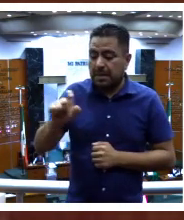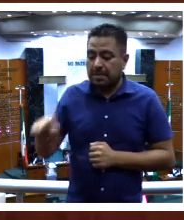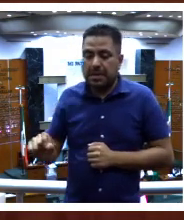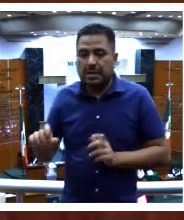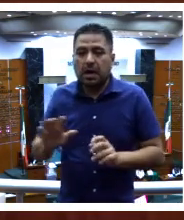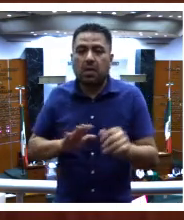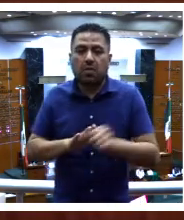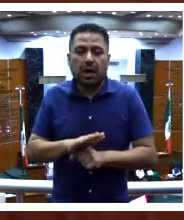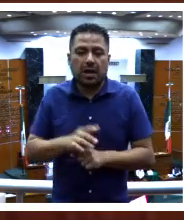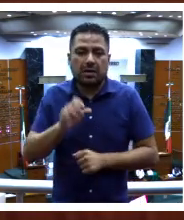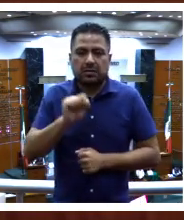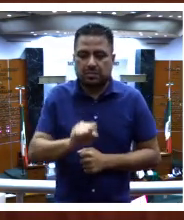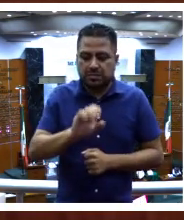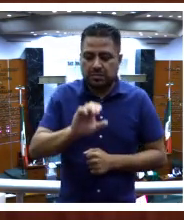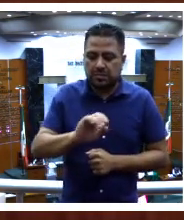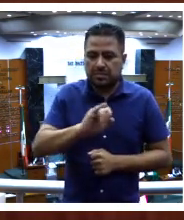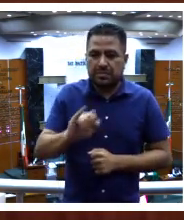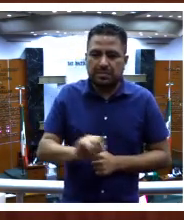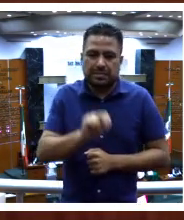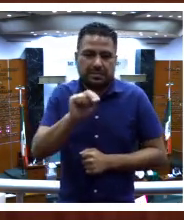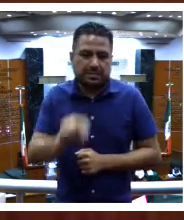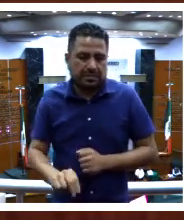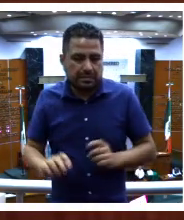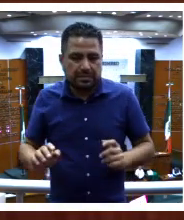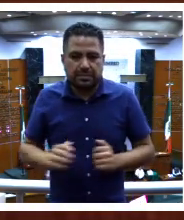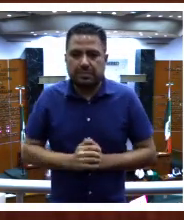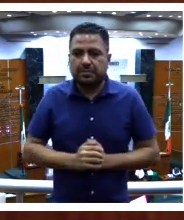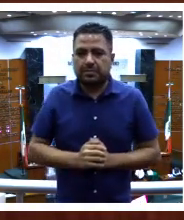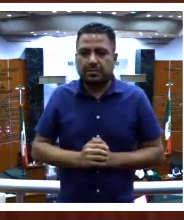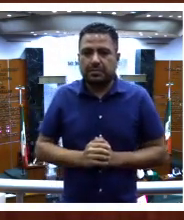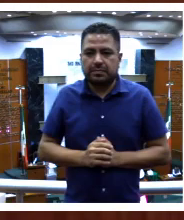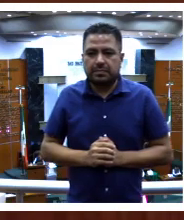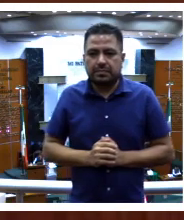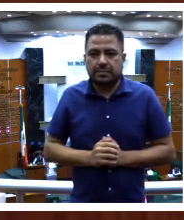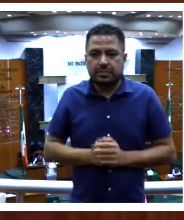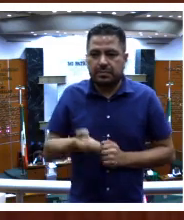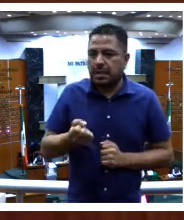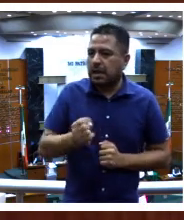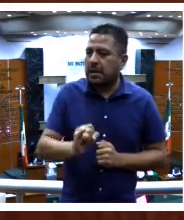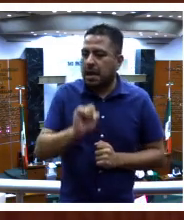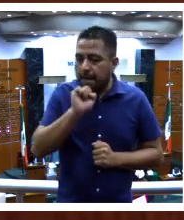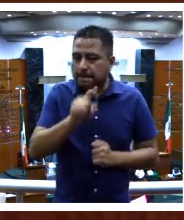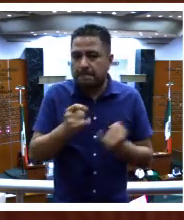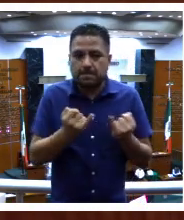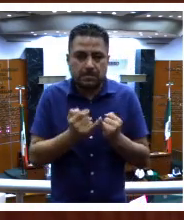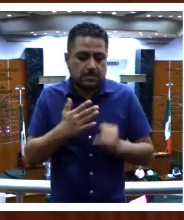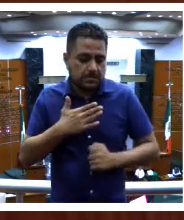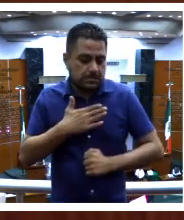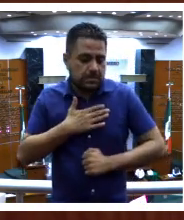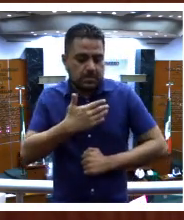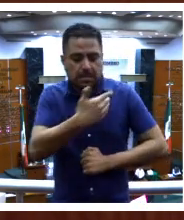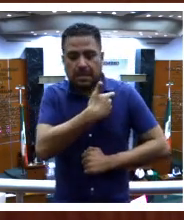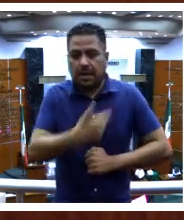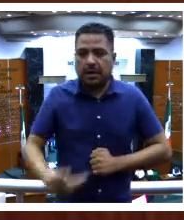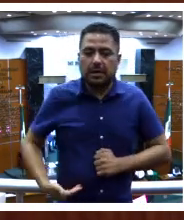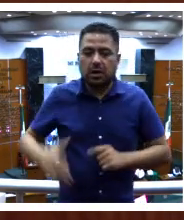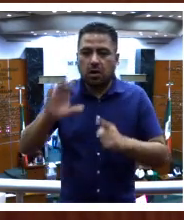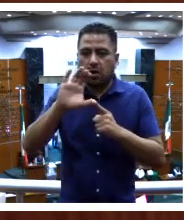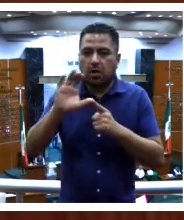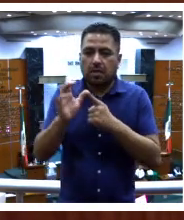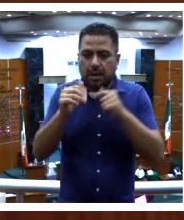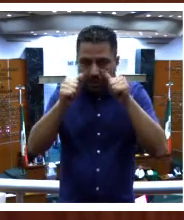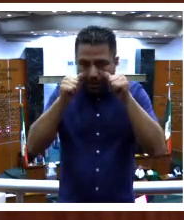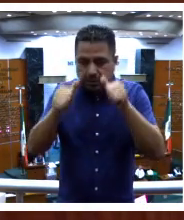299-2020 de la Suprema Corte de Justicia de la Nación. Así, y en mi calidad de presidenta de la Comisión